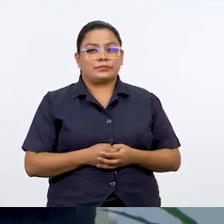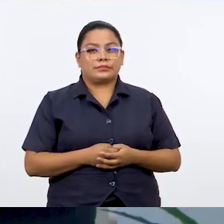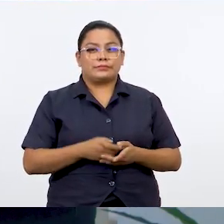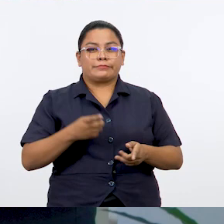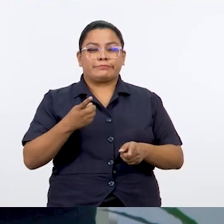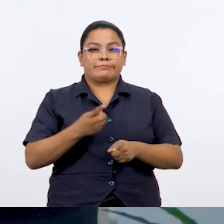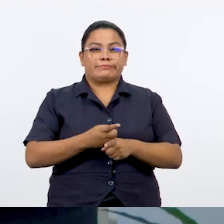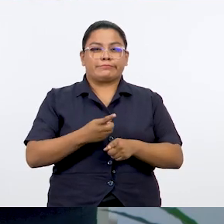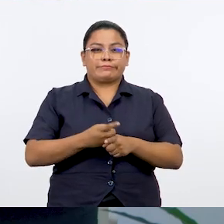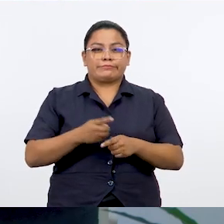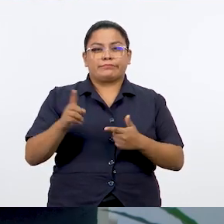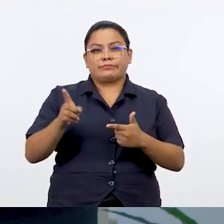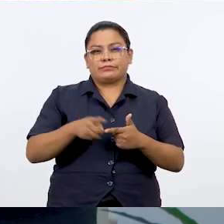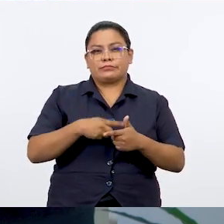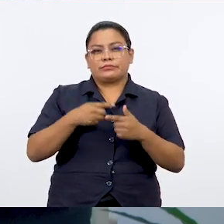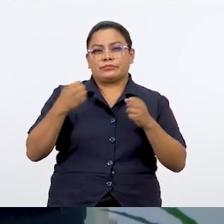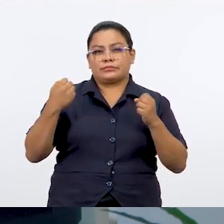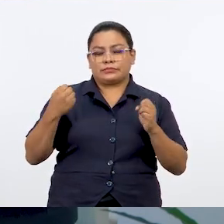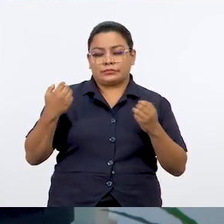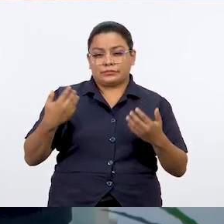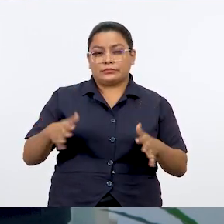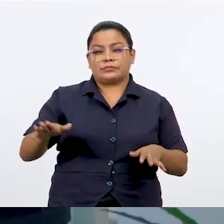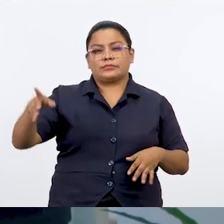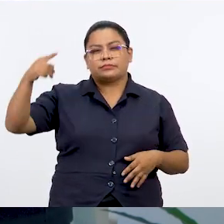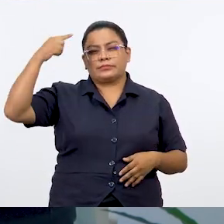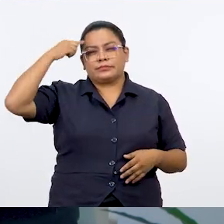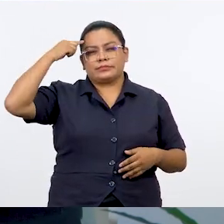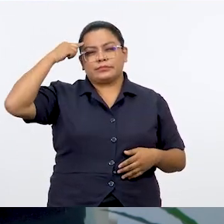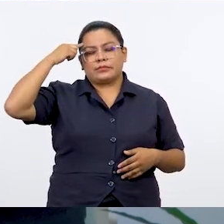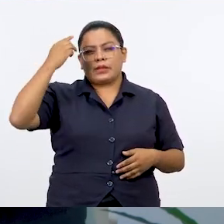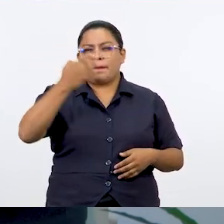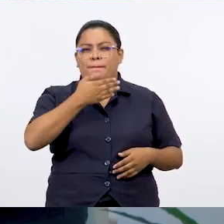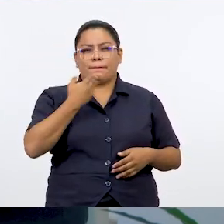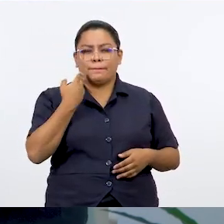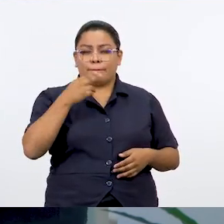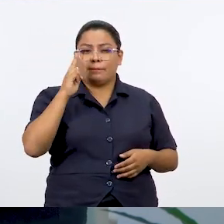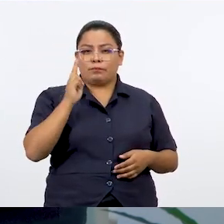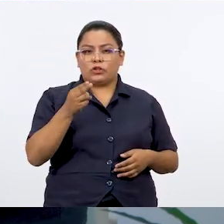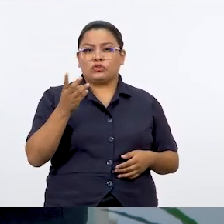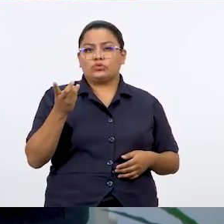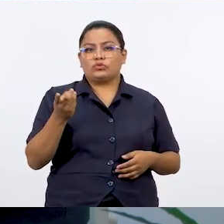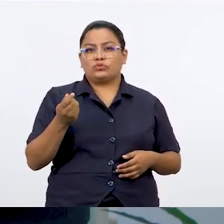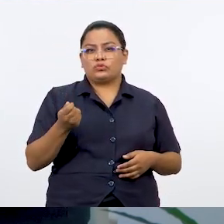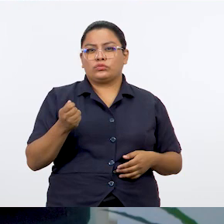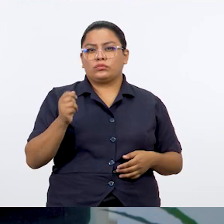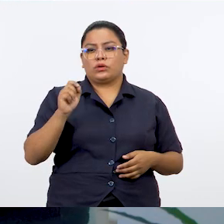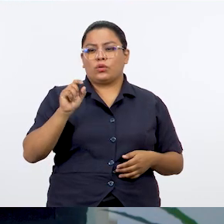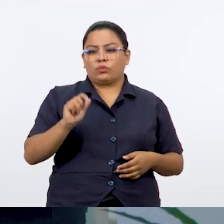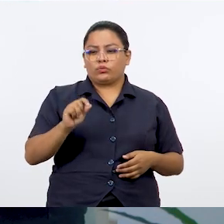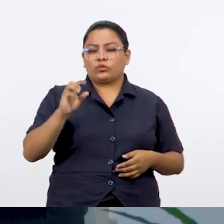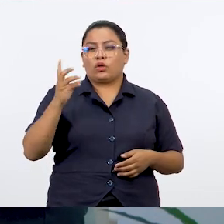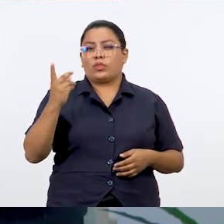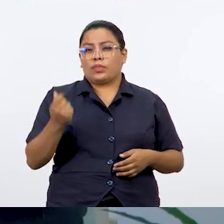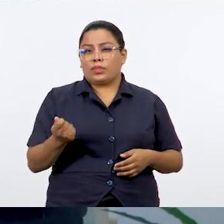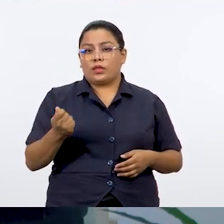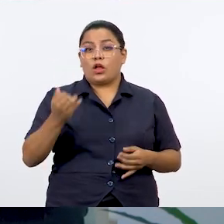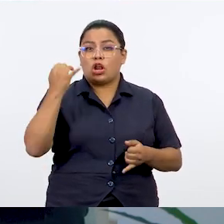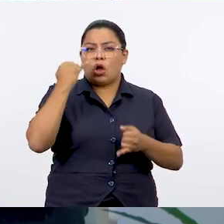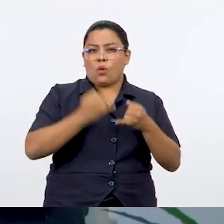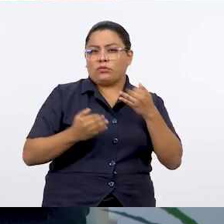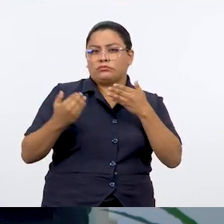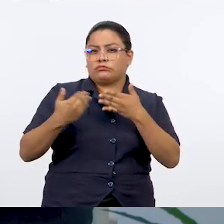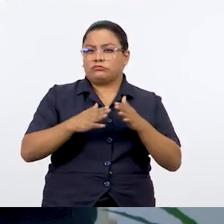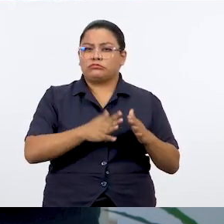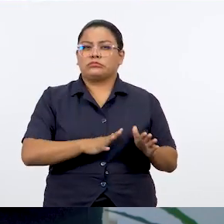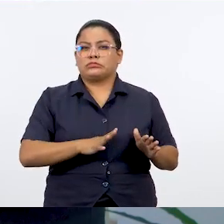Así es. Así que como pueden estar pensando, ¿será que pasa lo mismo con los números decimales? ¿Será que esa última diferencia